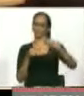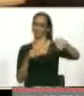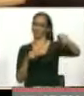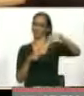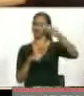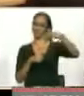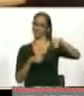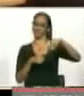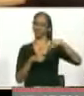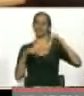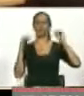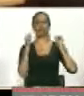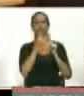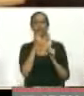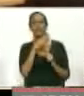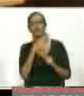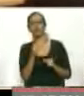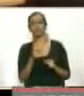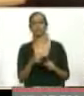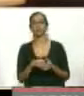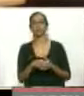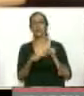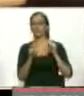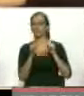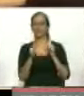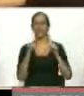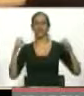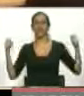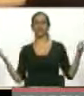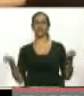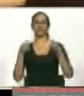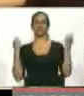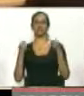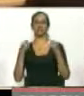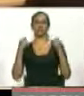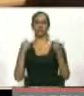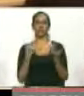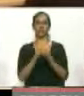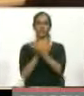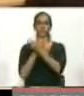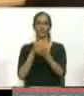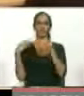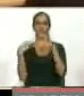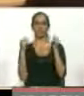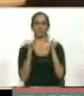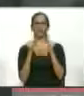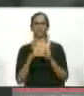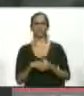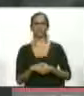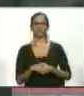y a quienes no puedes a seguir agitando sus fantasmitas de la guerra fría